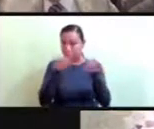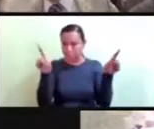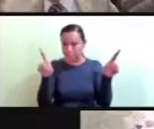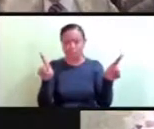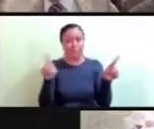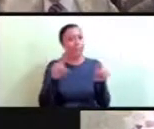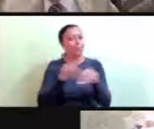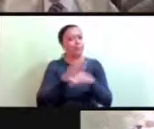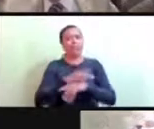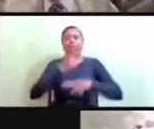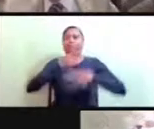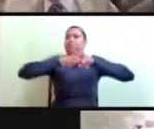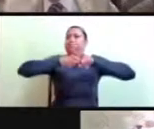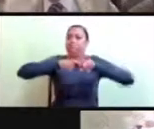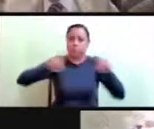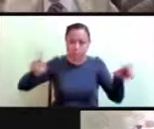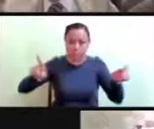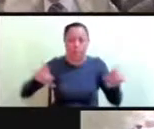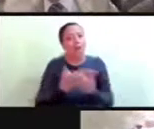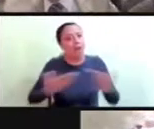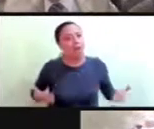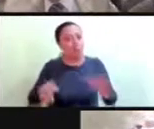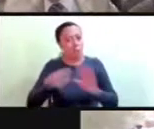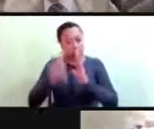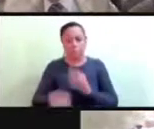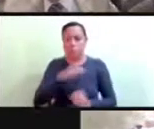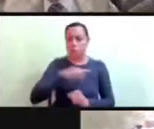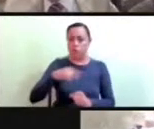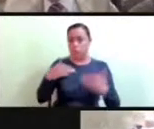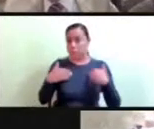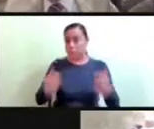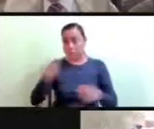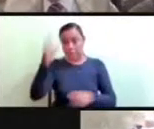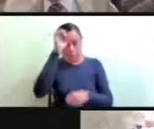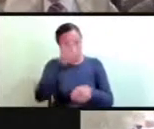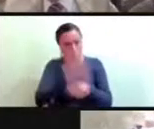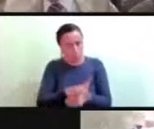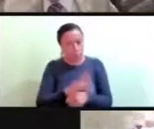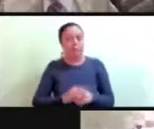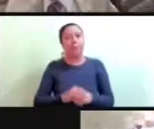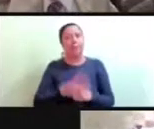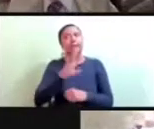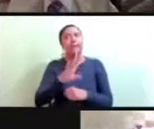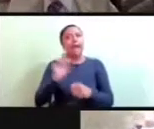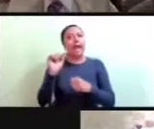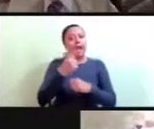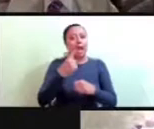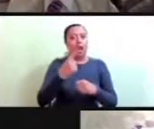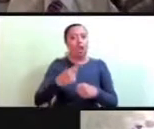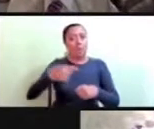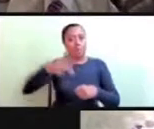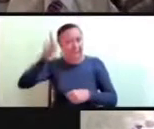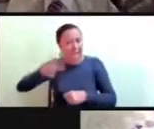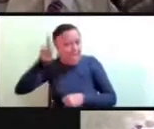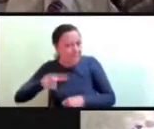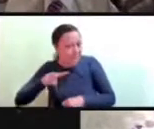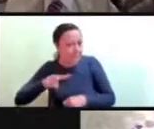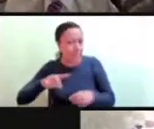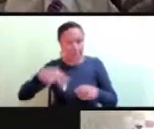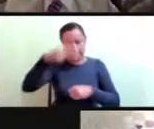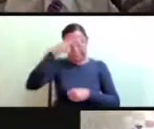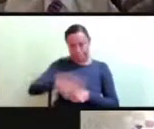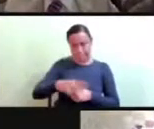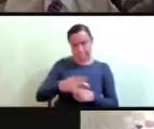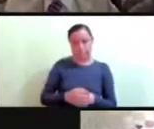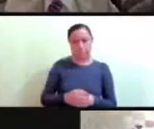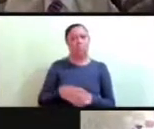nos inclinamos por entender la cultura como un subconjunto de la realidad mexicana, entonces esta ceremonia